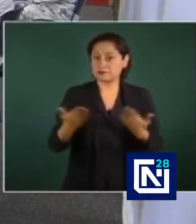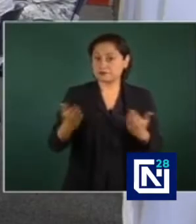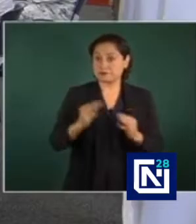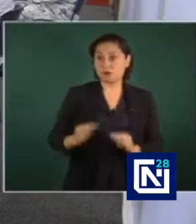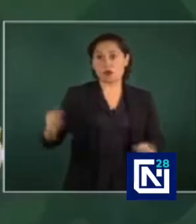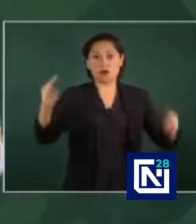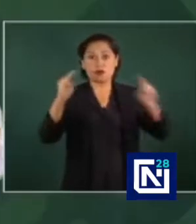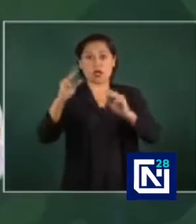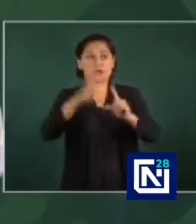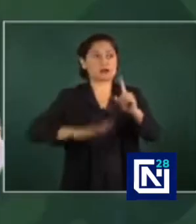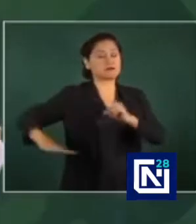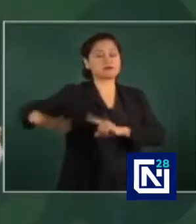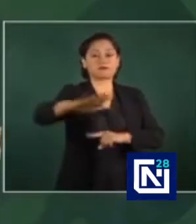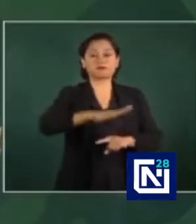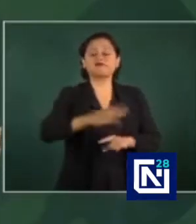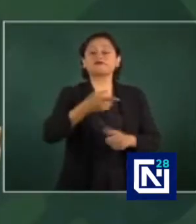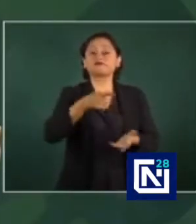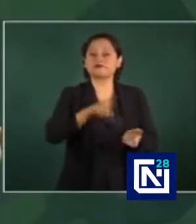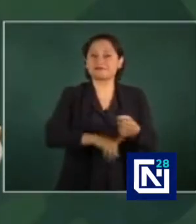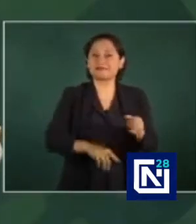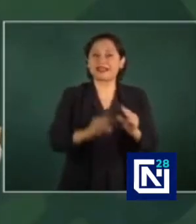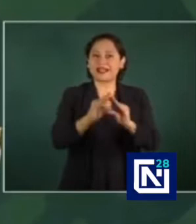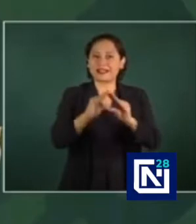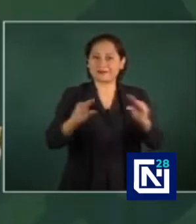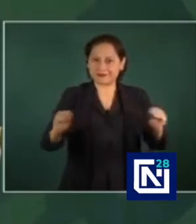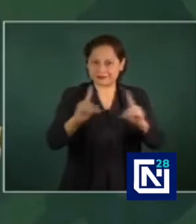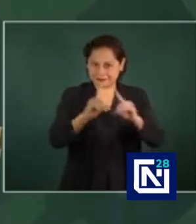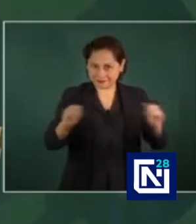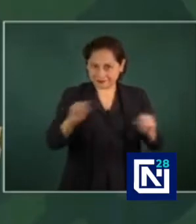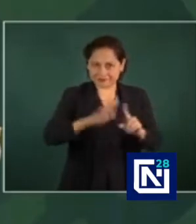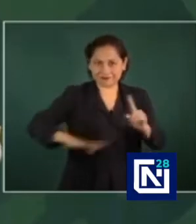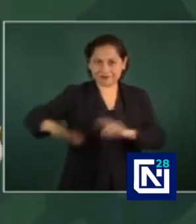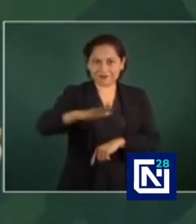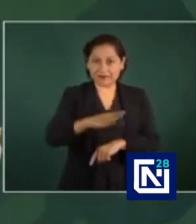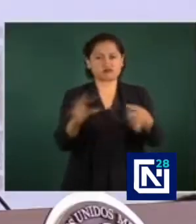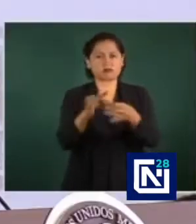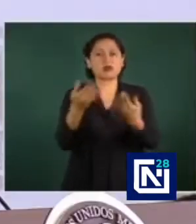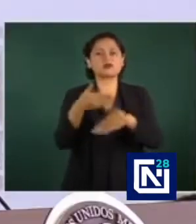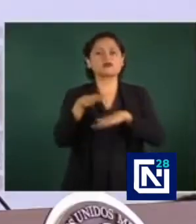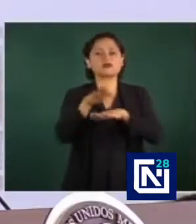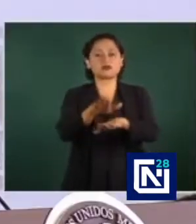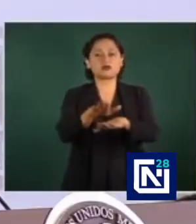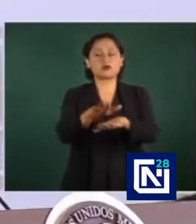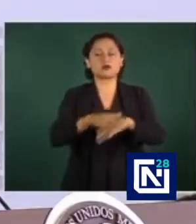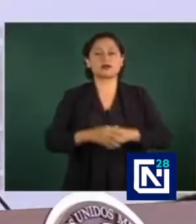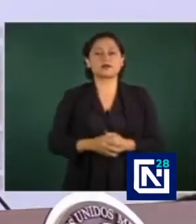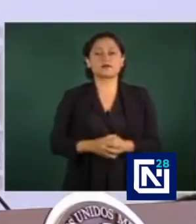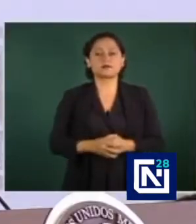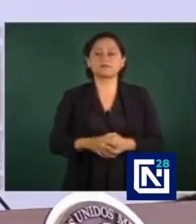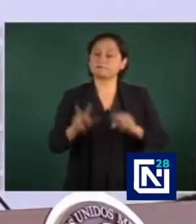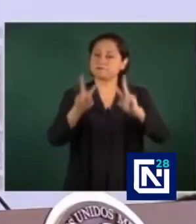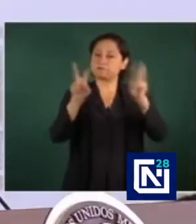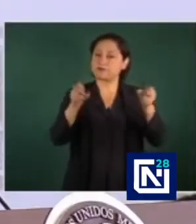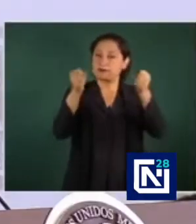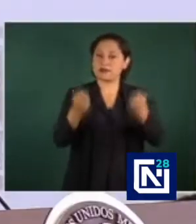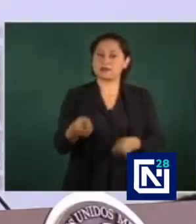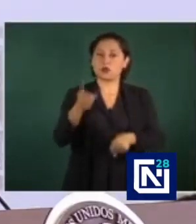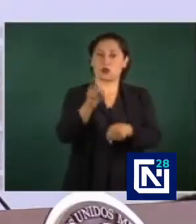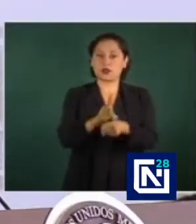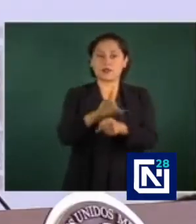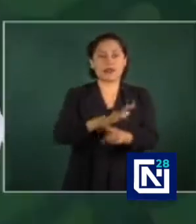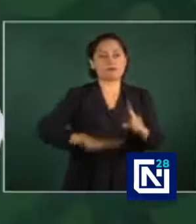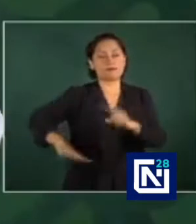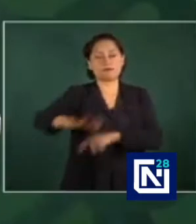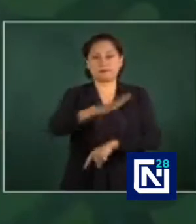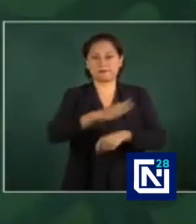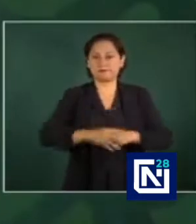gobierno. Acompañado del gobernador Jaime Rodríguez Calderón, López Obrador realizó su tradicional mañanera en punto